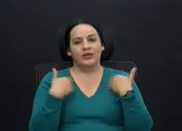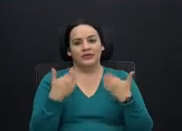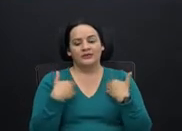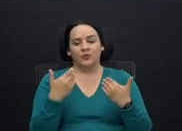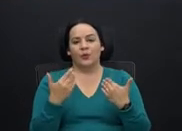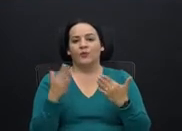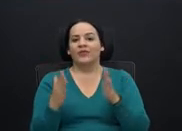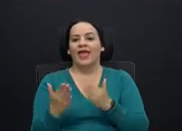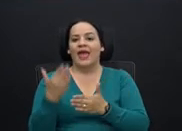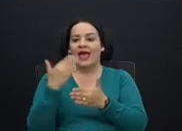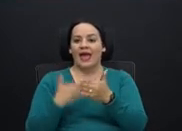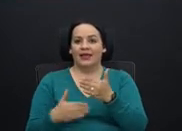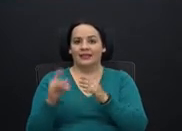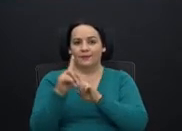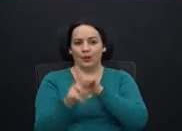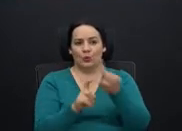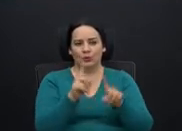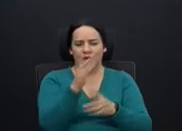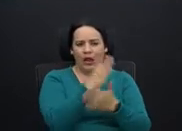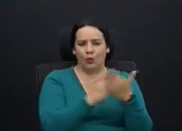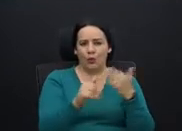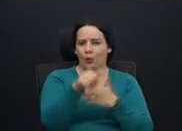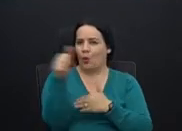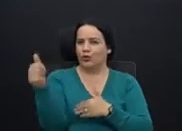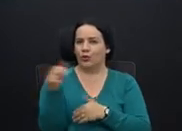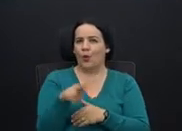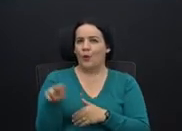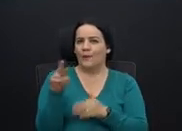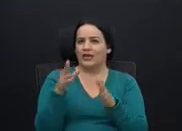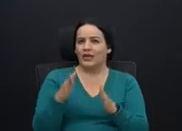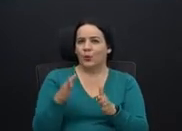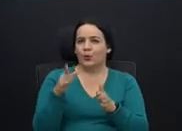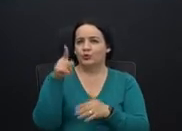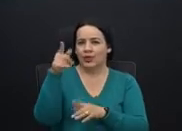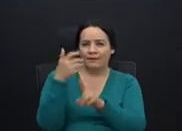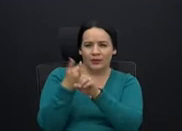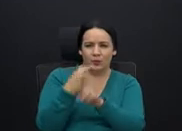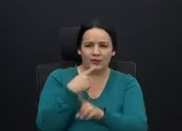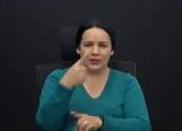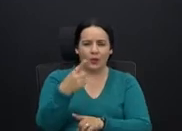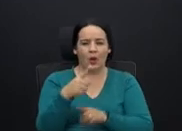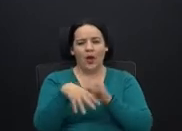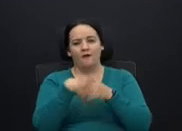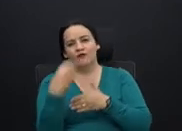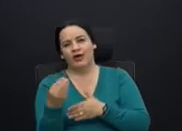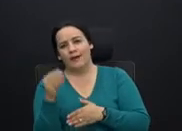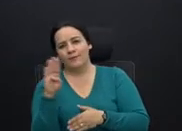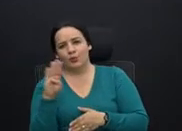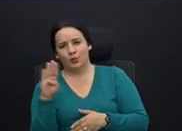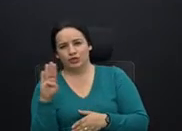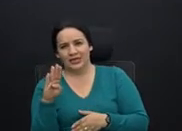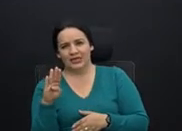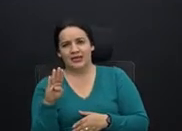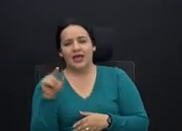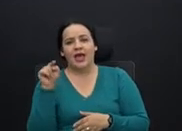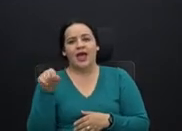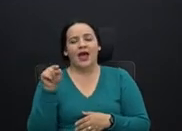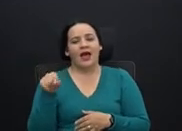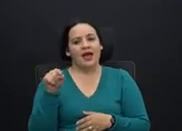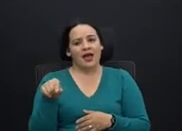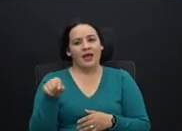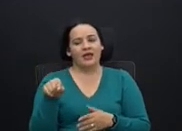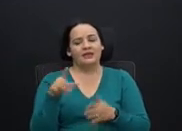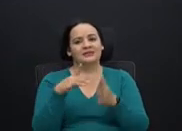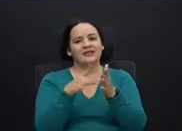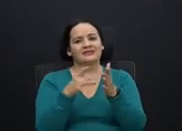Antes, en las preguntas de algún otro compañero, usted mismo dijo que fuera de Vivojet, además se están